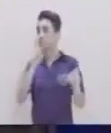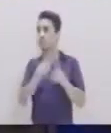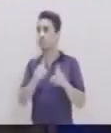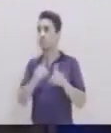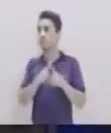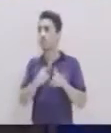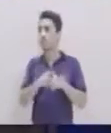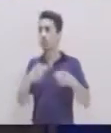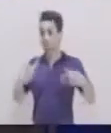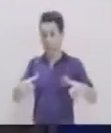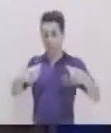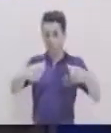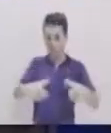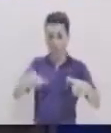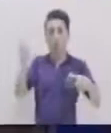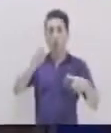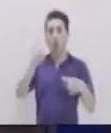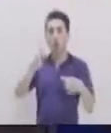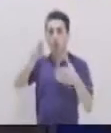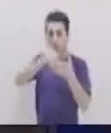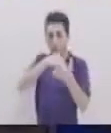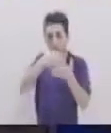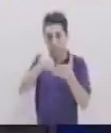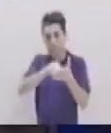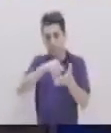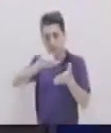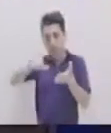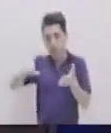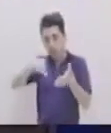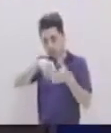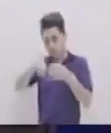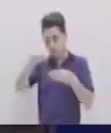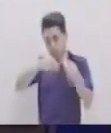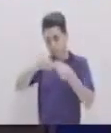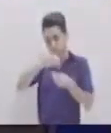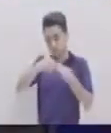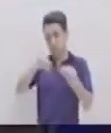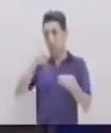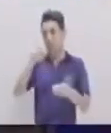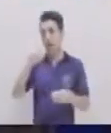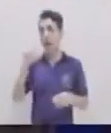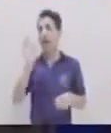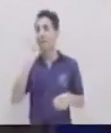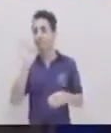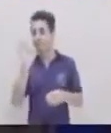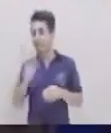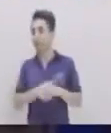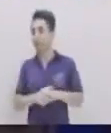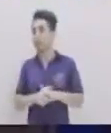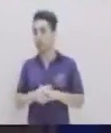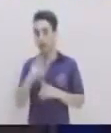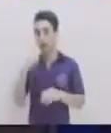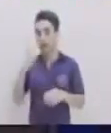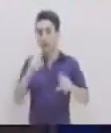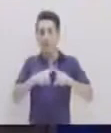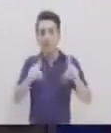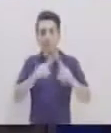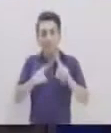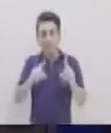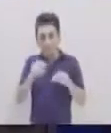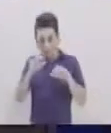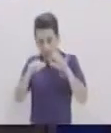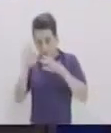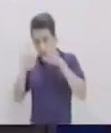y un recipiente para poder ir diluyendo lo que es el pigmento de la esencia de café para ir haciendo las diferentes